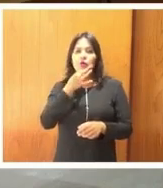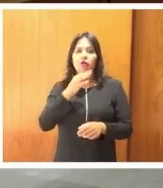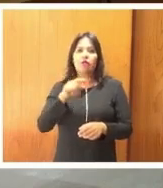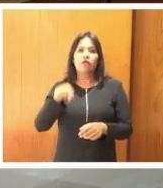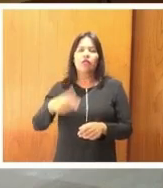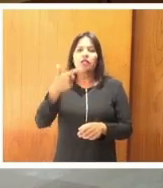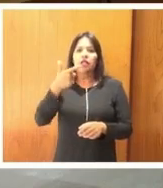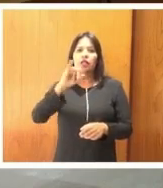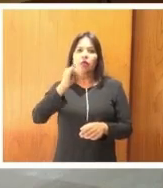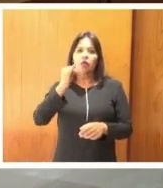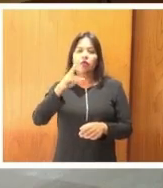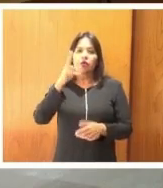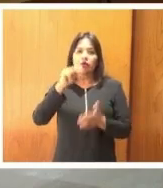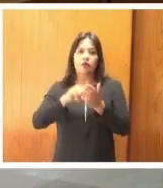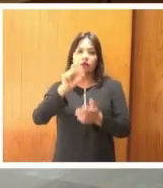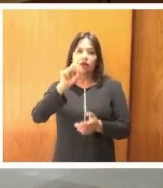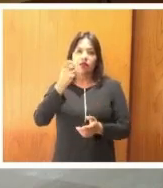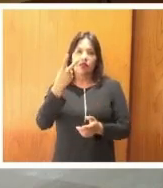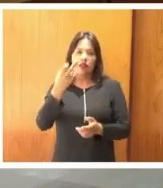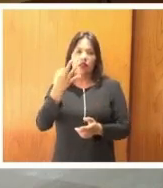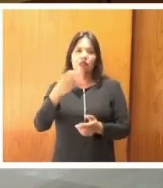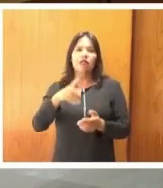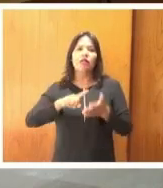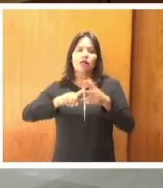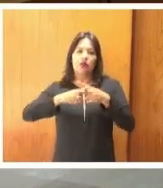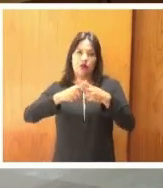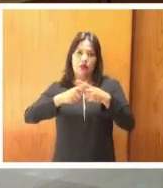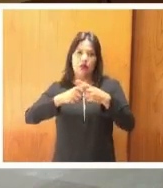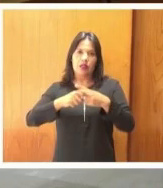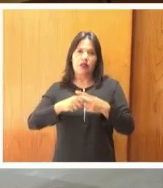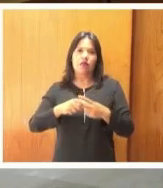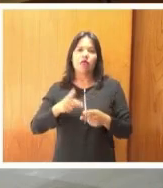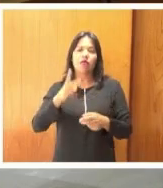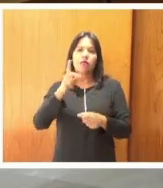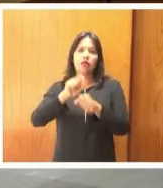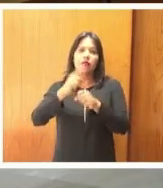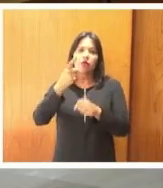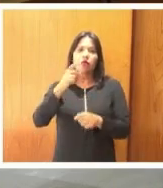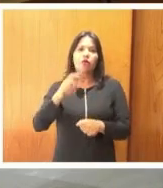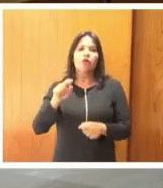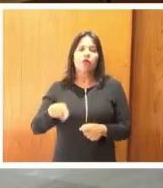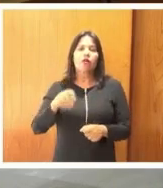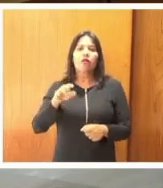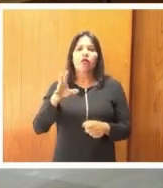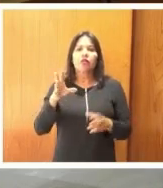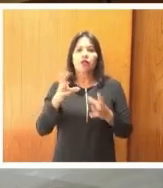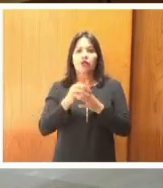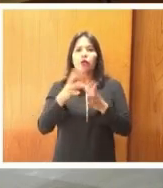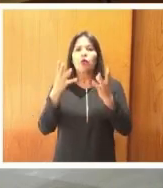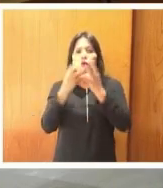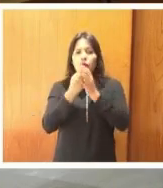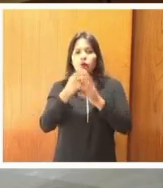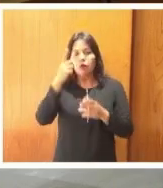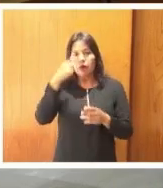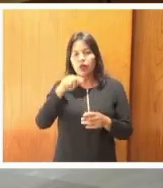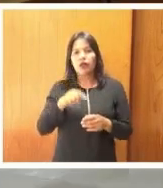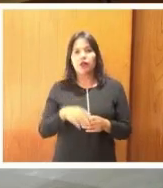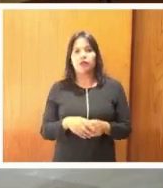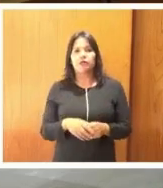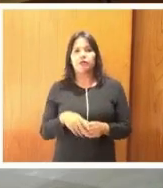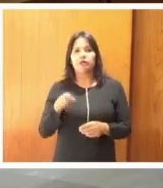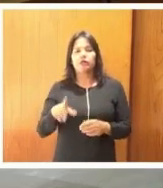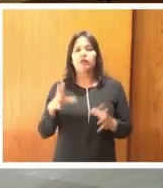2023, daremos inicio a la 21ª sesión ordinaria de este pleno, la cual se lleva a cabo en el